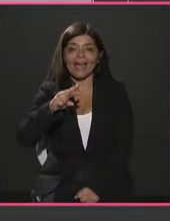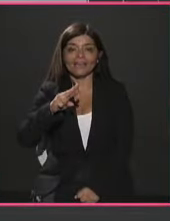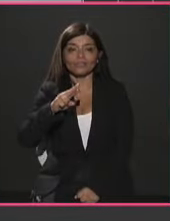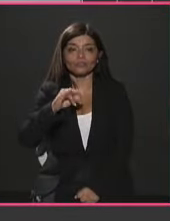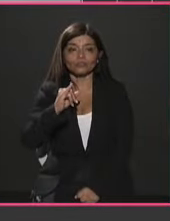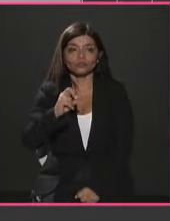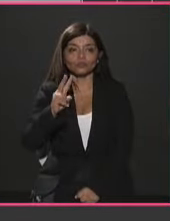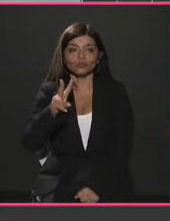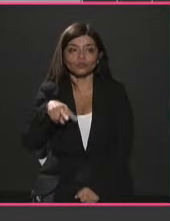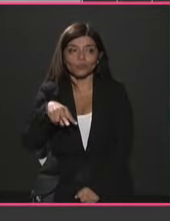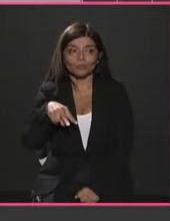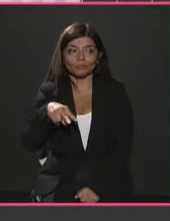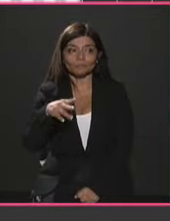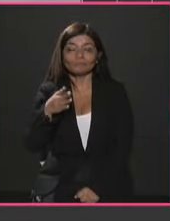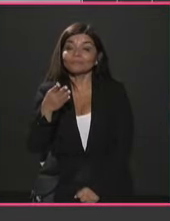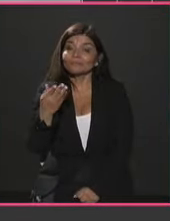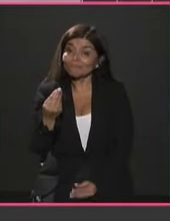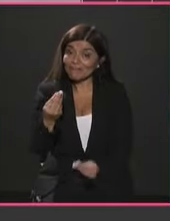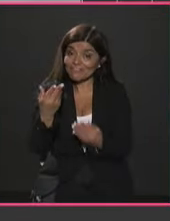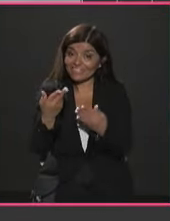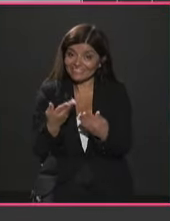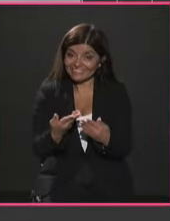ollar bienvenido